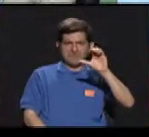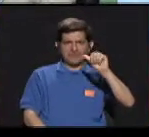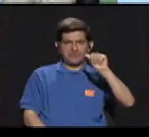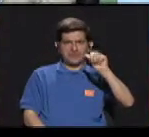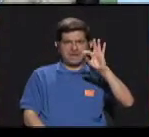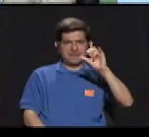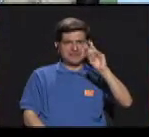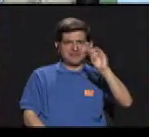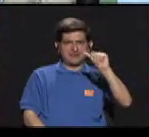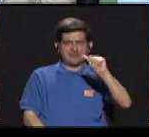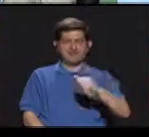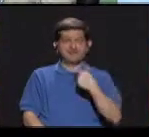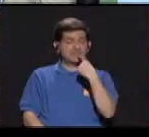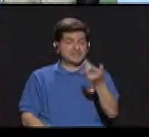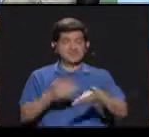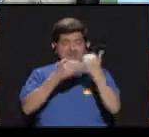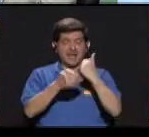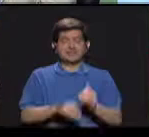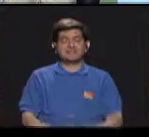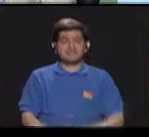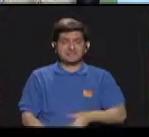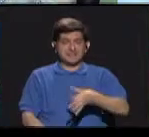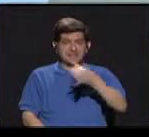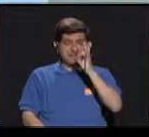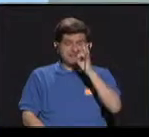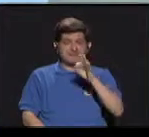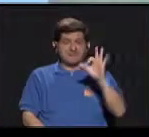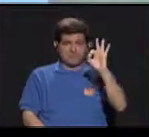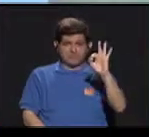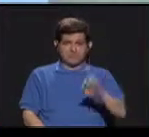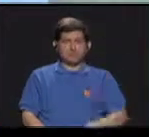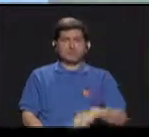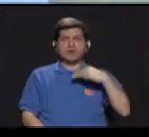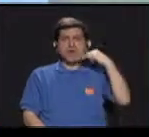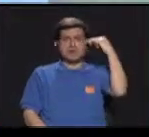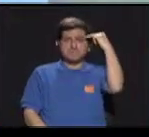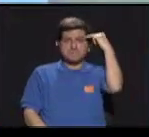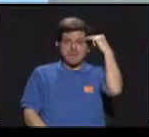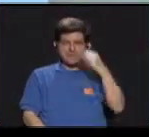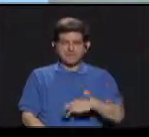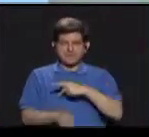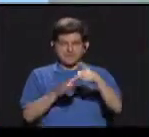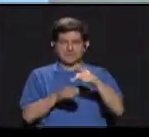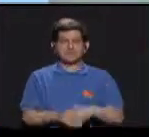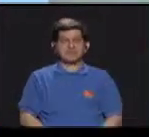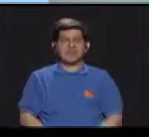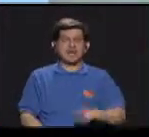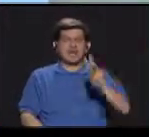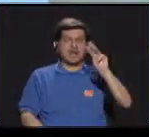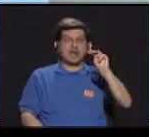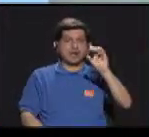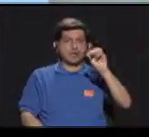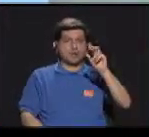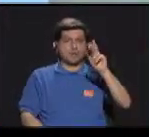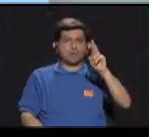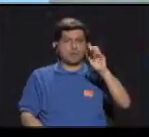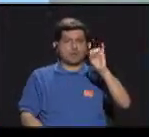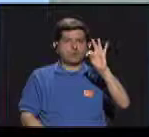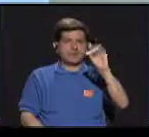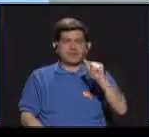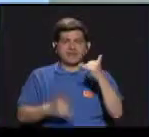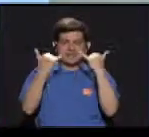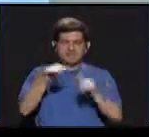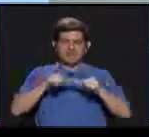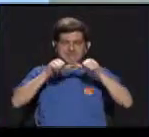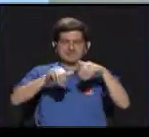ahora decía que en Café Fortuna había llegado a su madurez profesional. Morita es el siguiente paso, es cuando ya él no tiene nada más